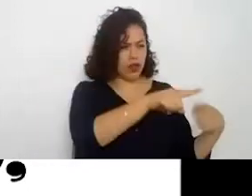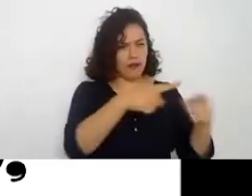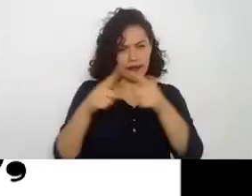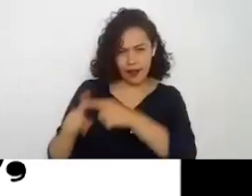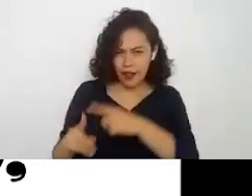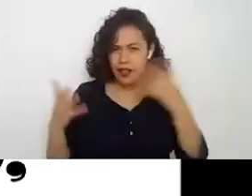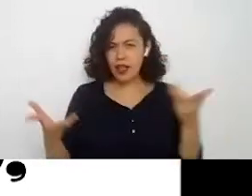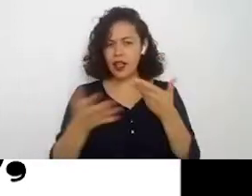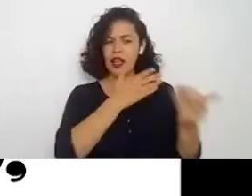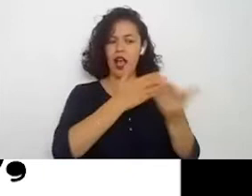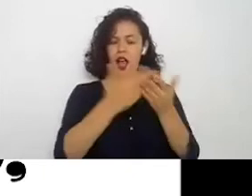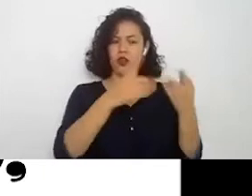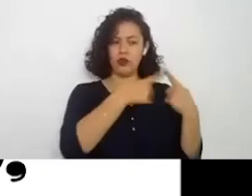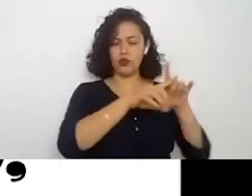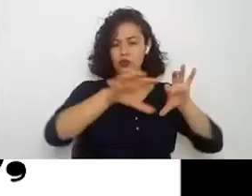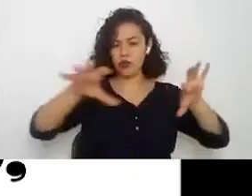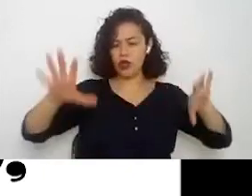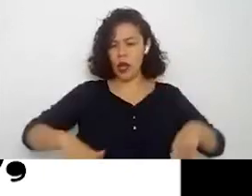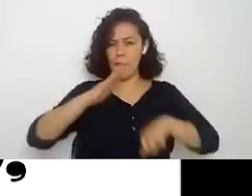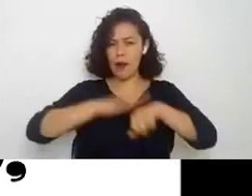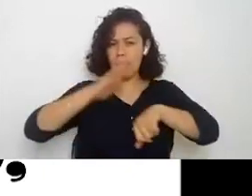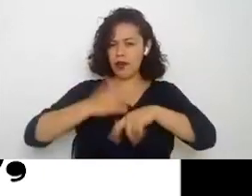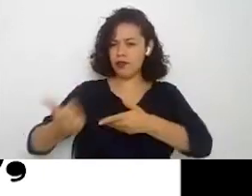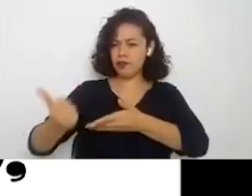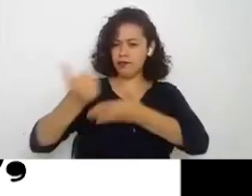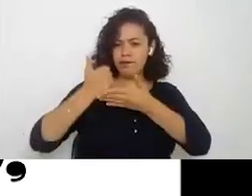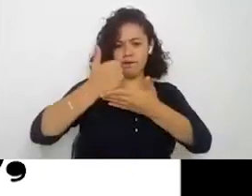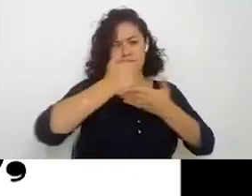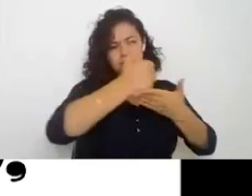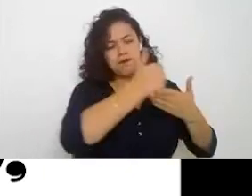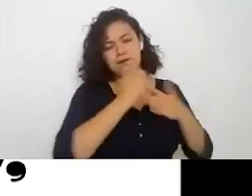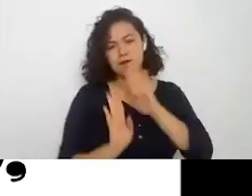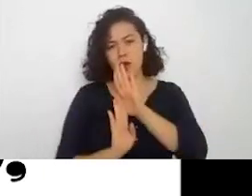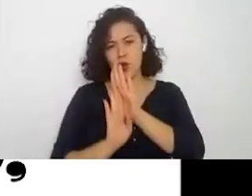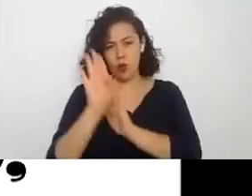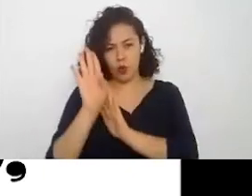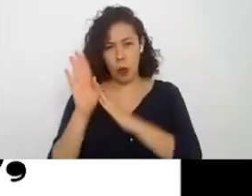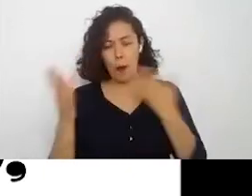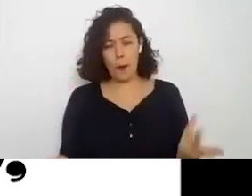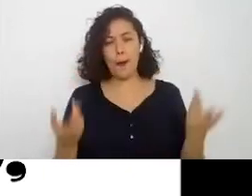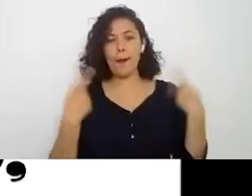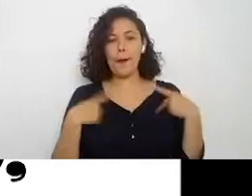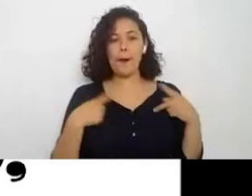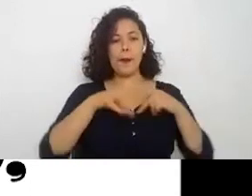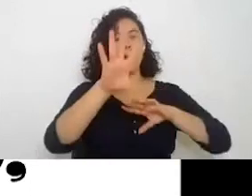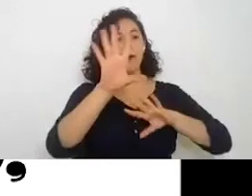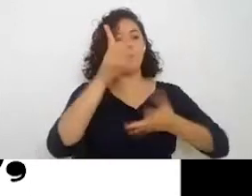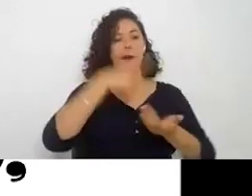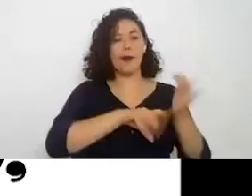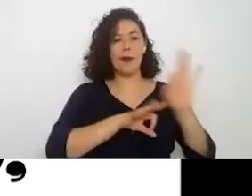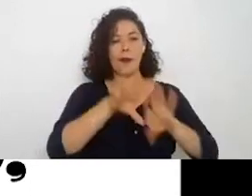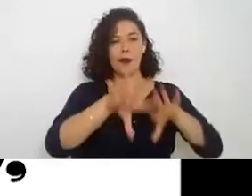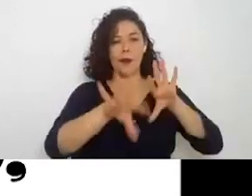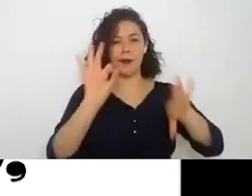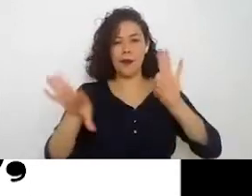de acciones que suma muchísimo a la organización. Entonces, esta selección de personal, pues